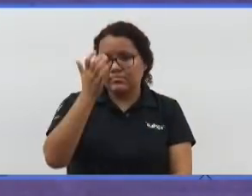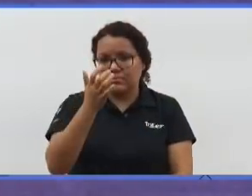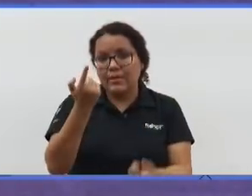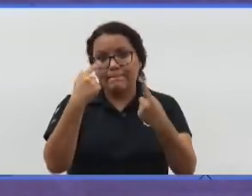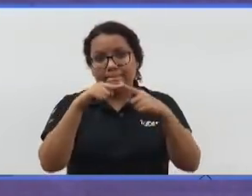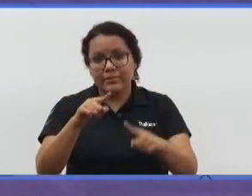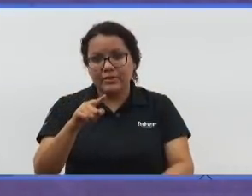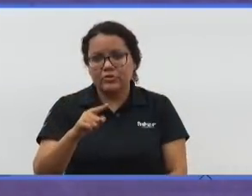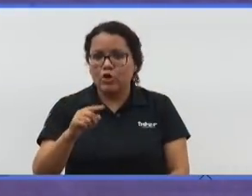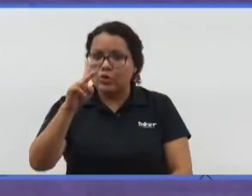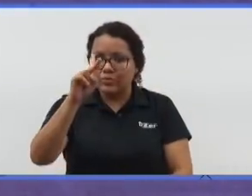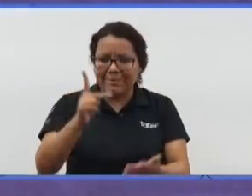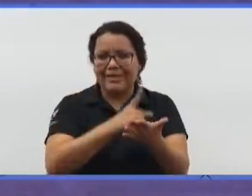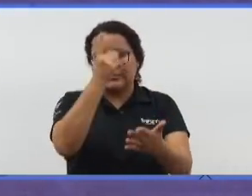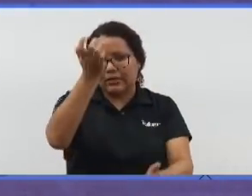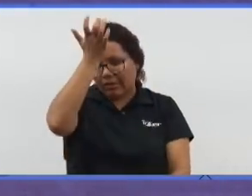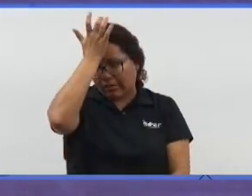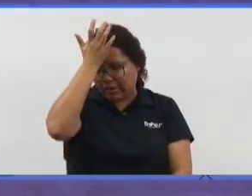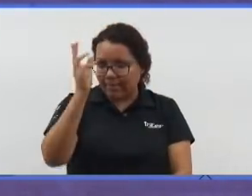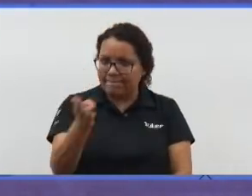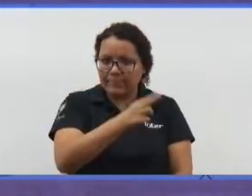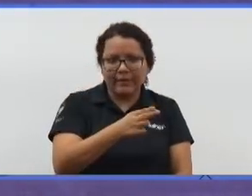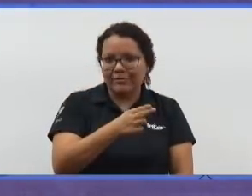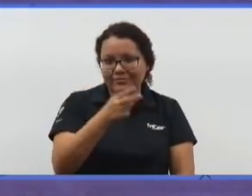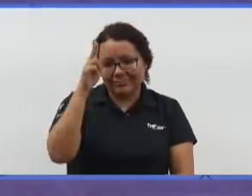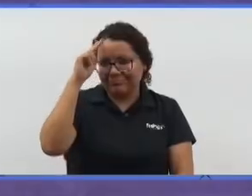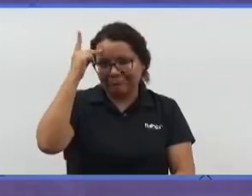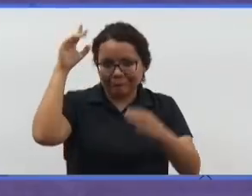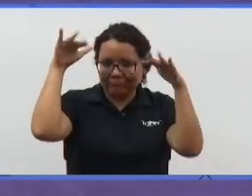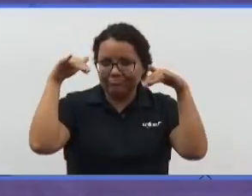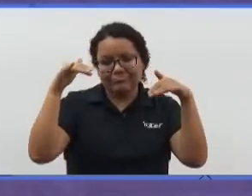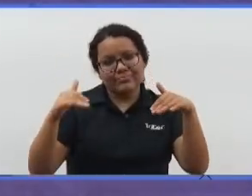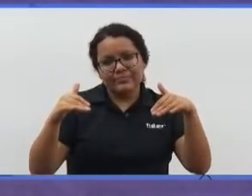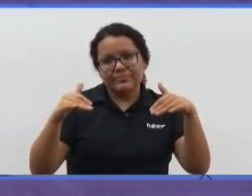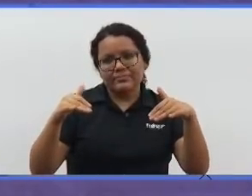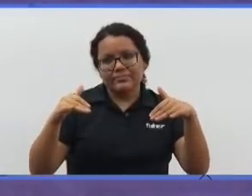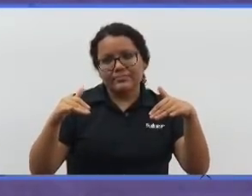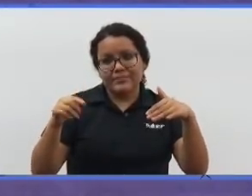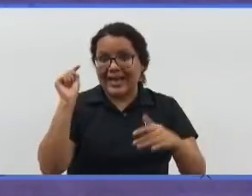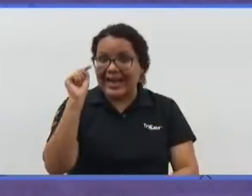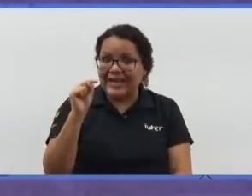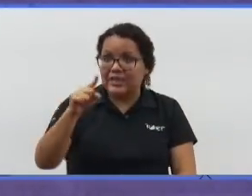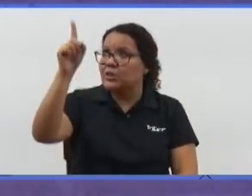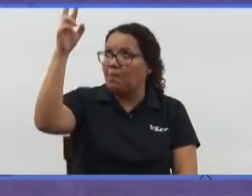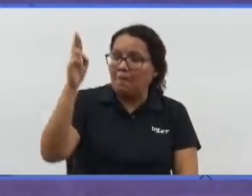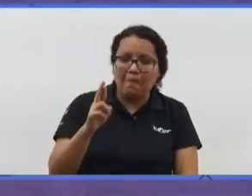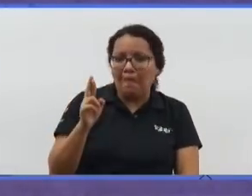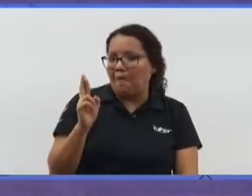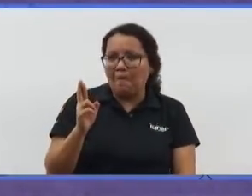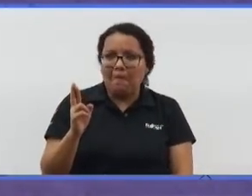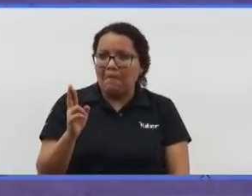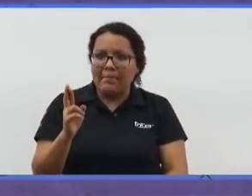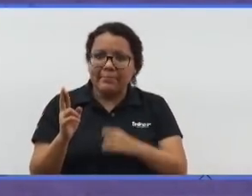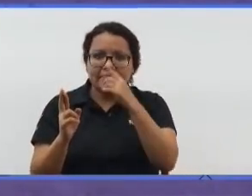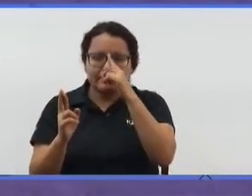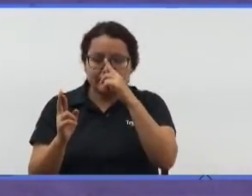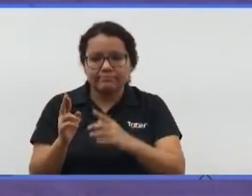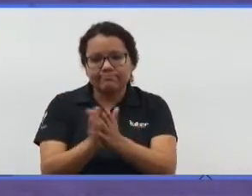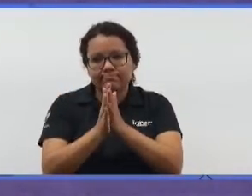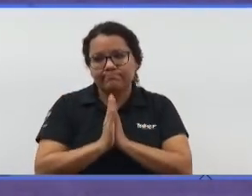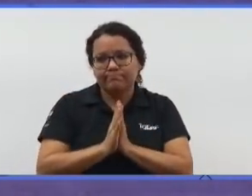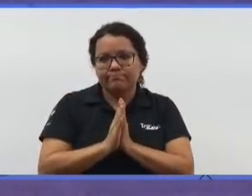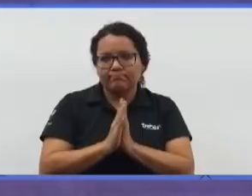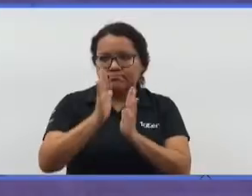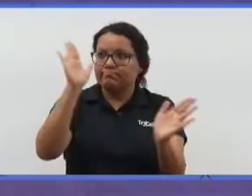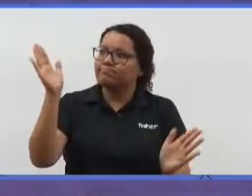cometido dos veces es una necedad ahí el señor ya no responde invite a jesús a su vida ahí